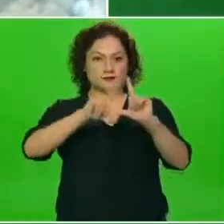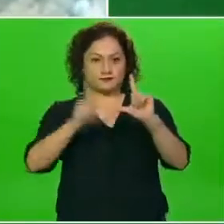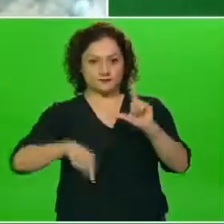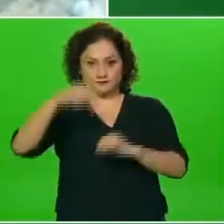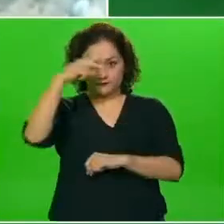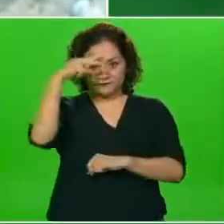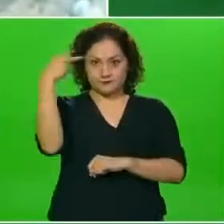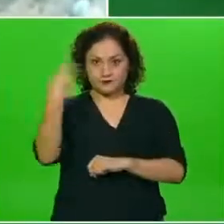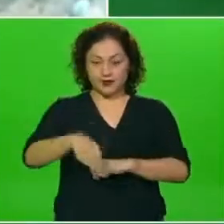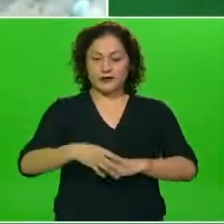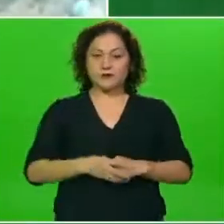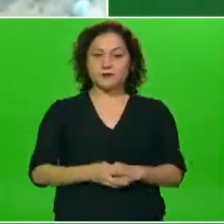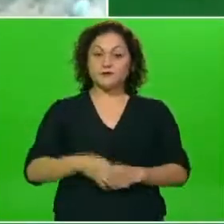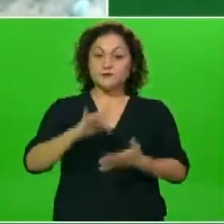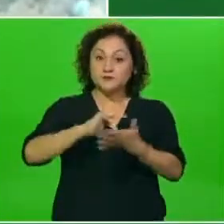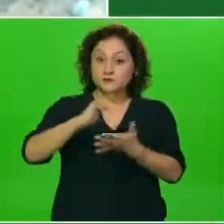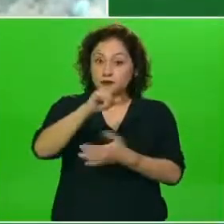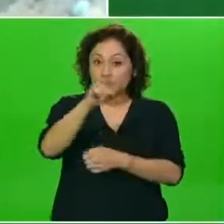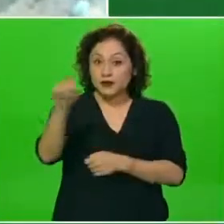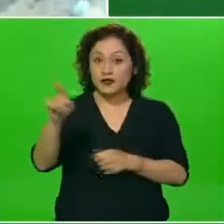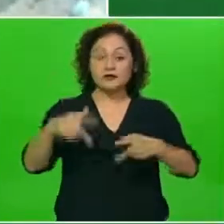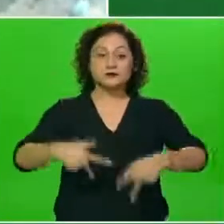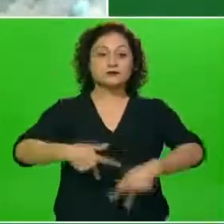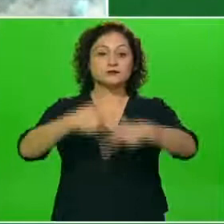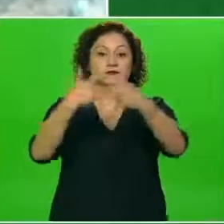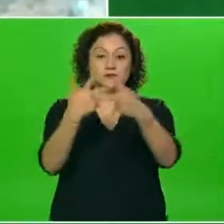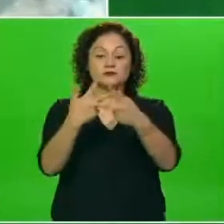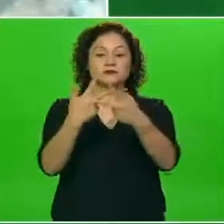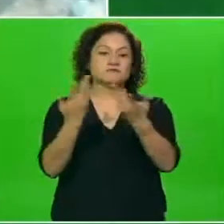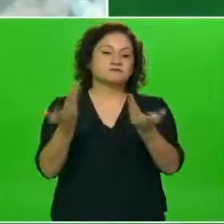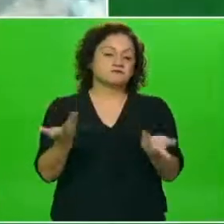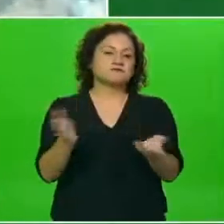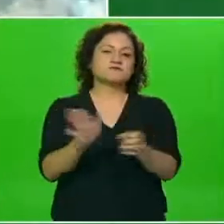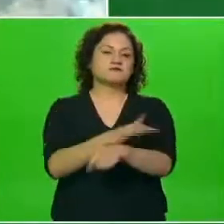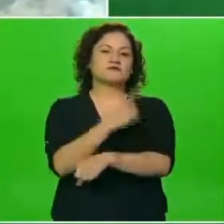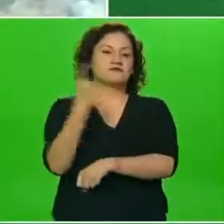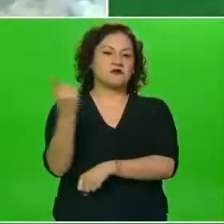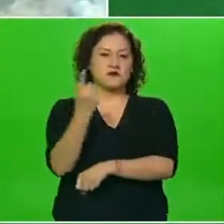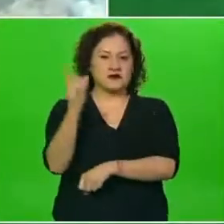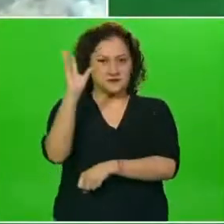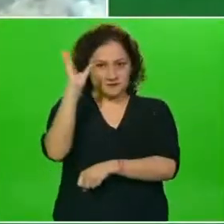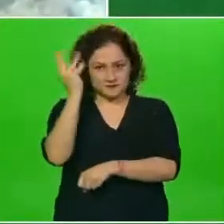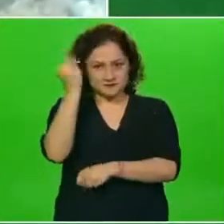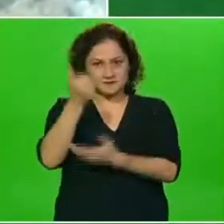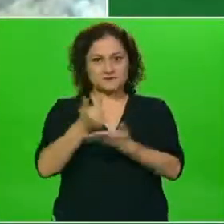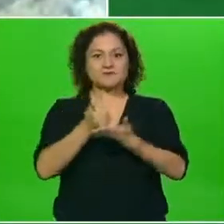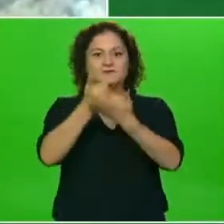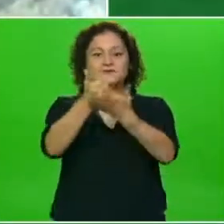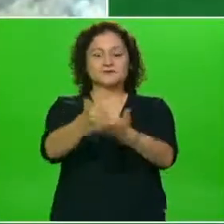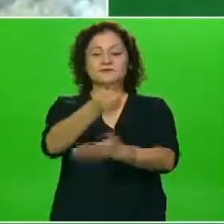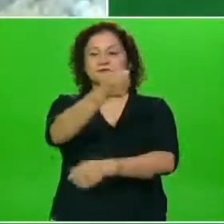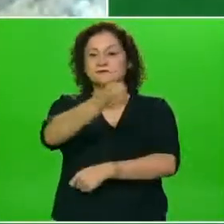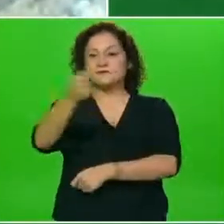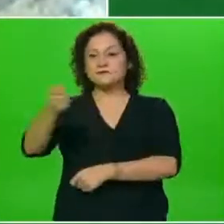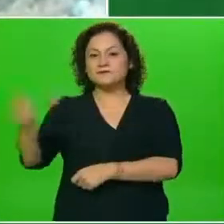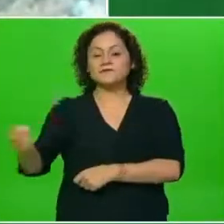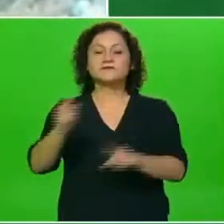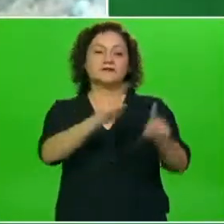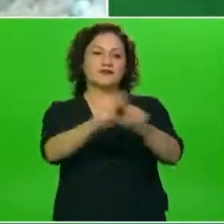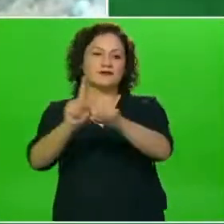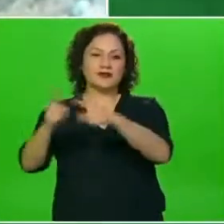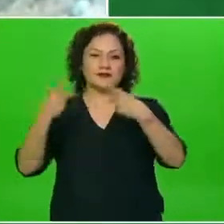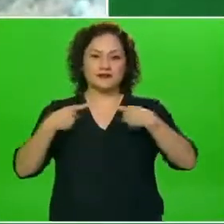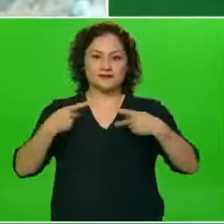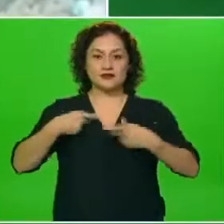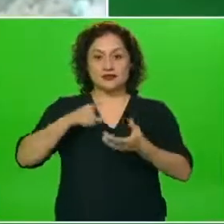Agradecemos esta transmisión remota gracias a las tecnologías. Saludamos muy cordialmente a todos los televidentes en este país que